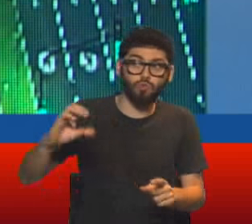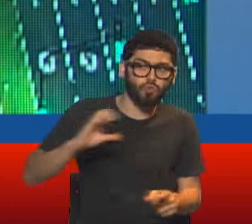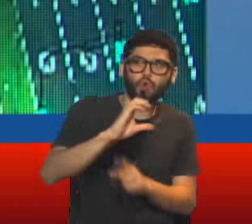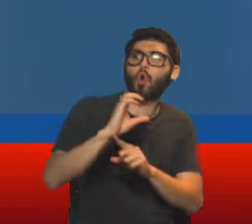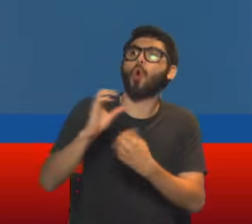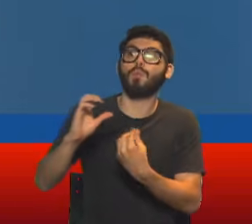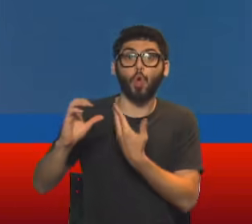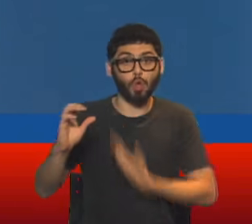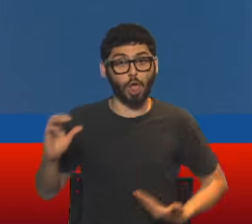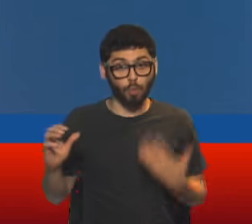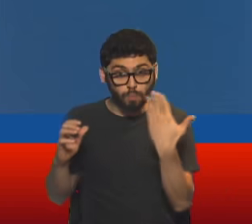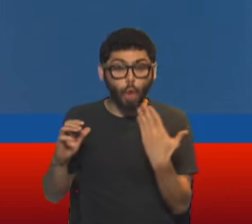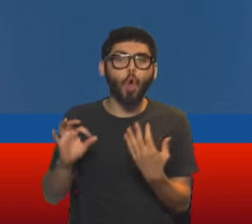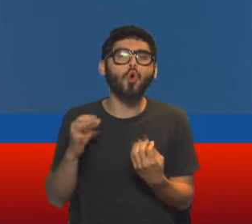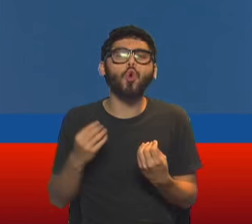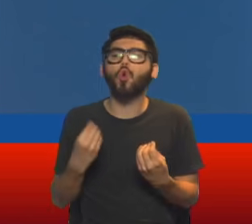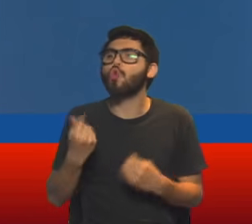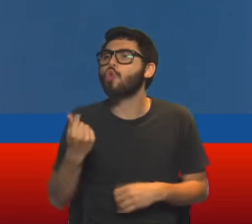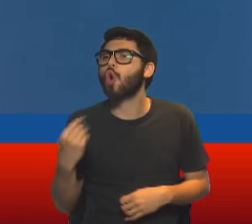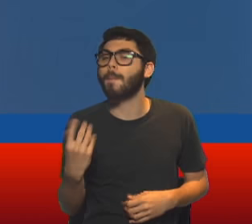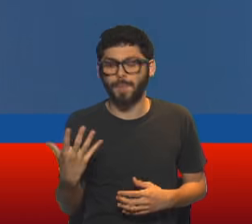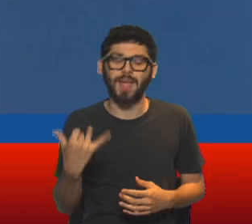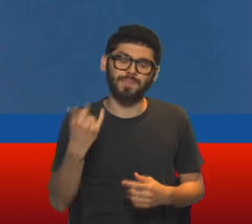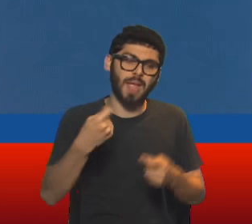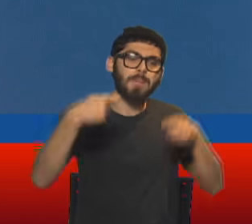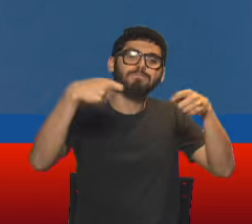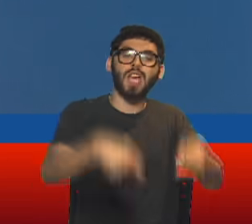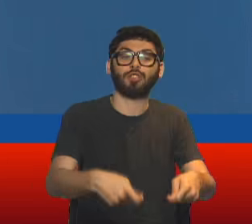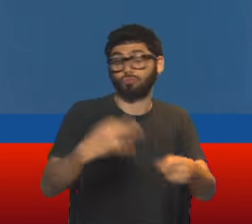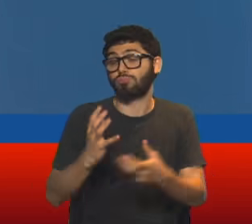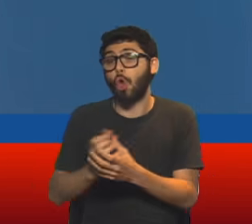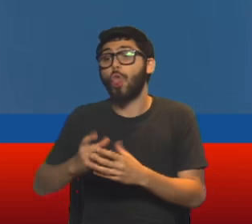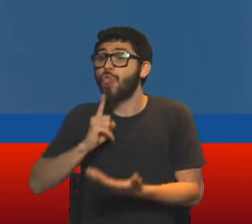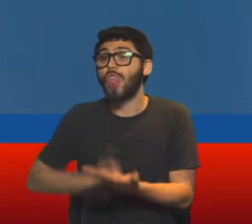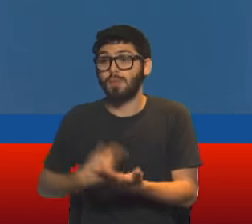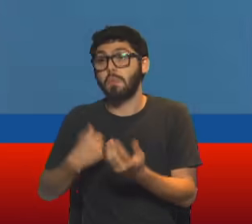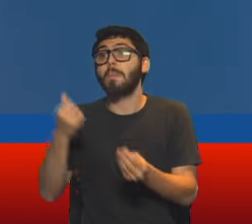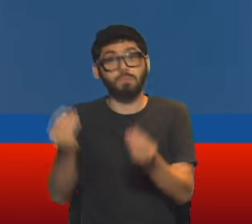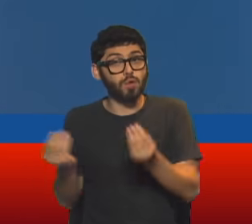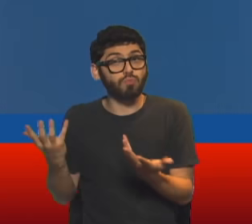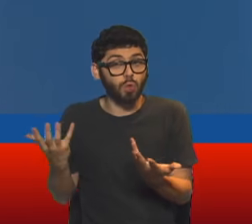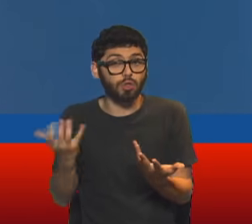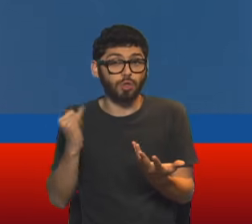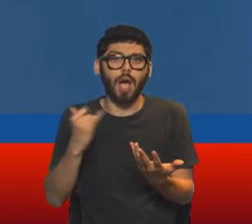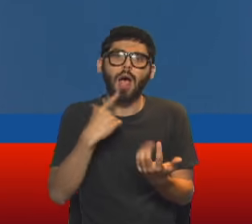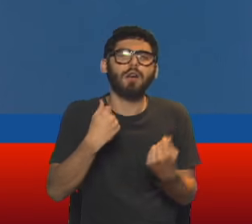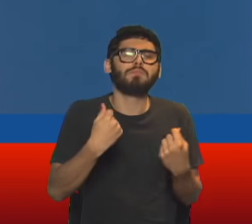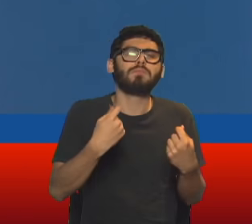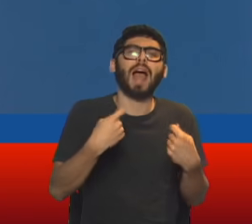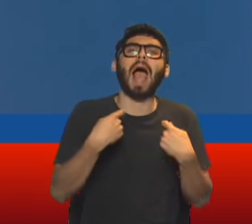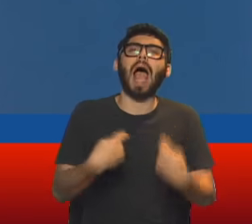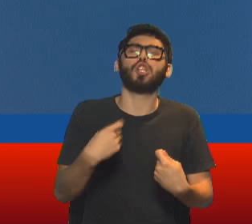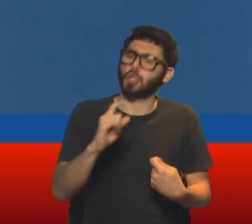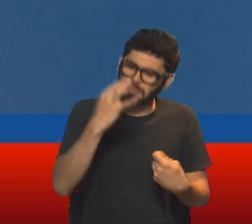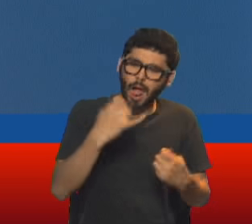afrontarlo sí por supuesto como es una inversión es una decisión y es una decisión presupuestaria y por qué digo que es una inversión porque